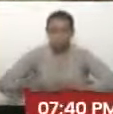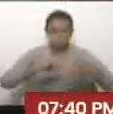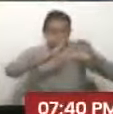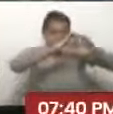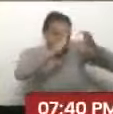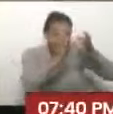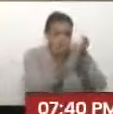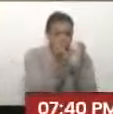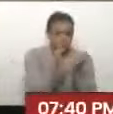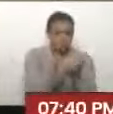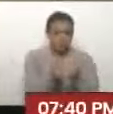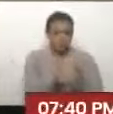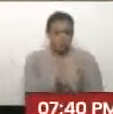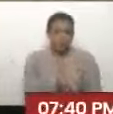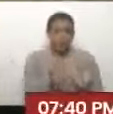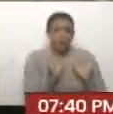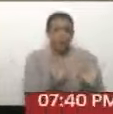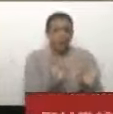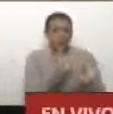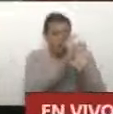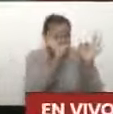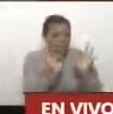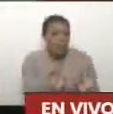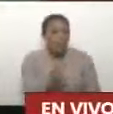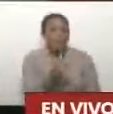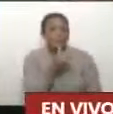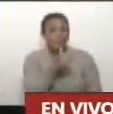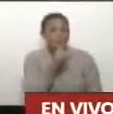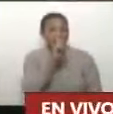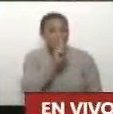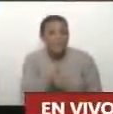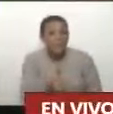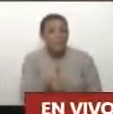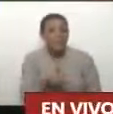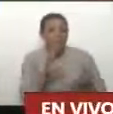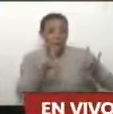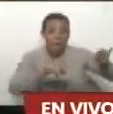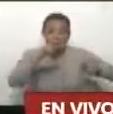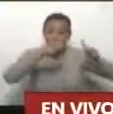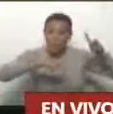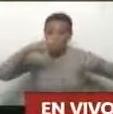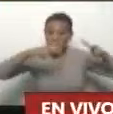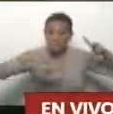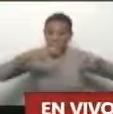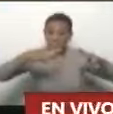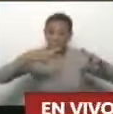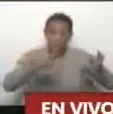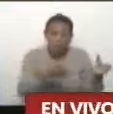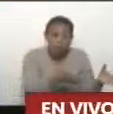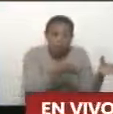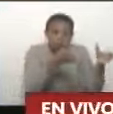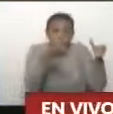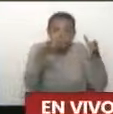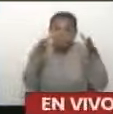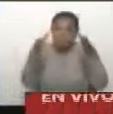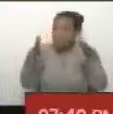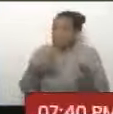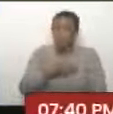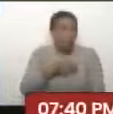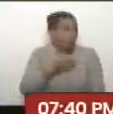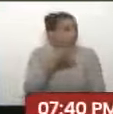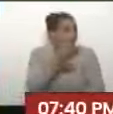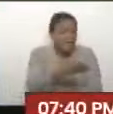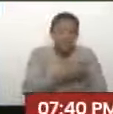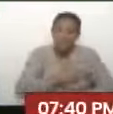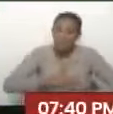son dos gigantes colosales Por cierto aprovecho para informar que vamos a trasladar esa exposición a la galería de arte Nacional de modo que quien no pudo